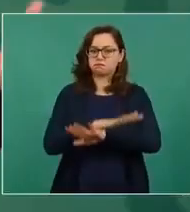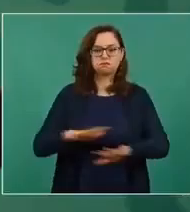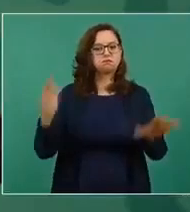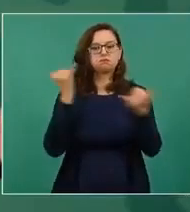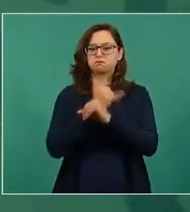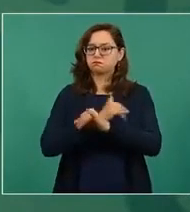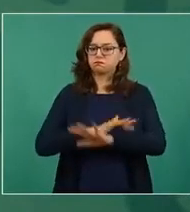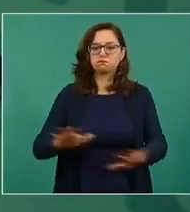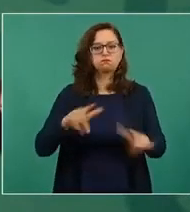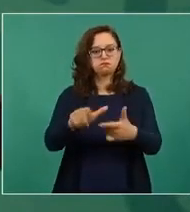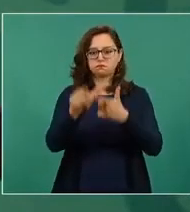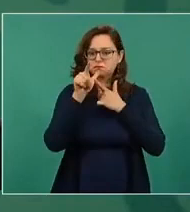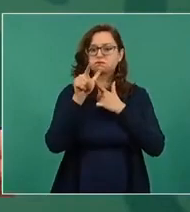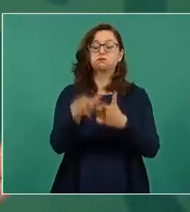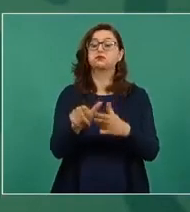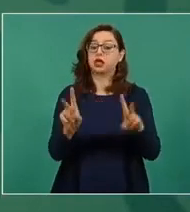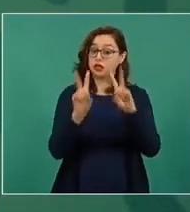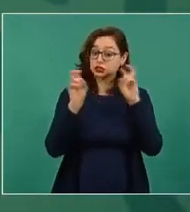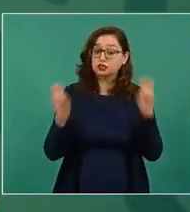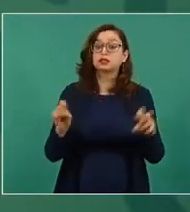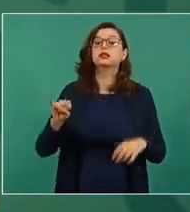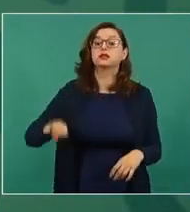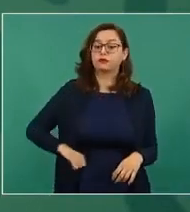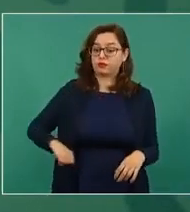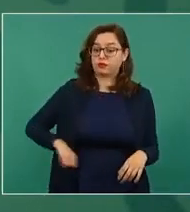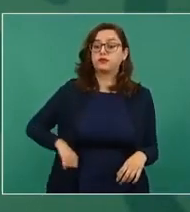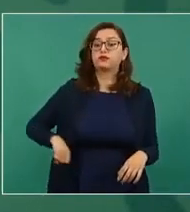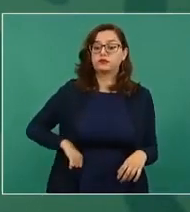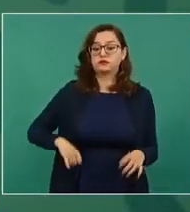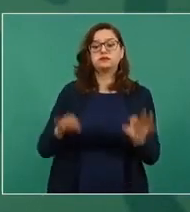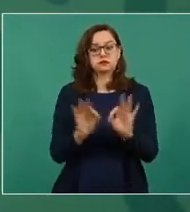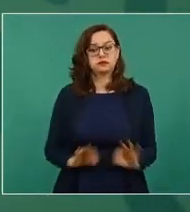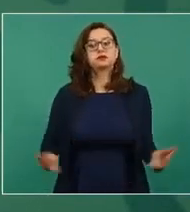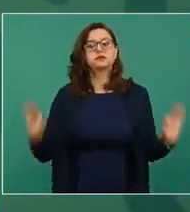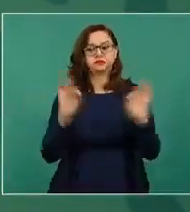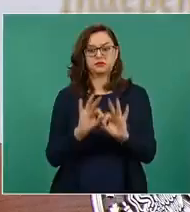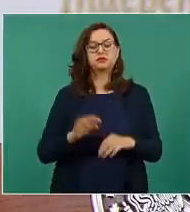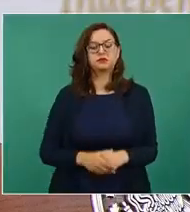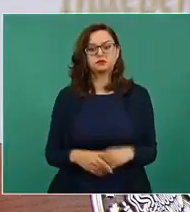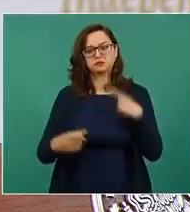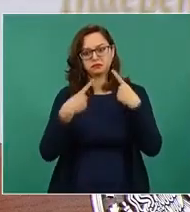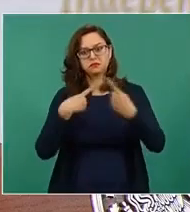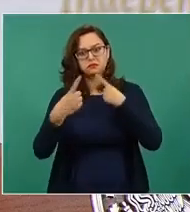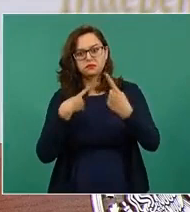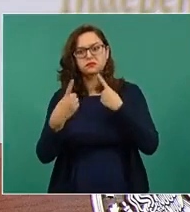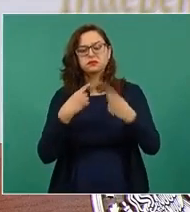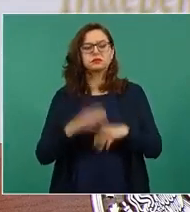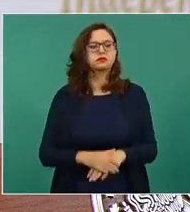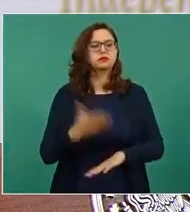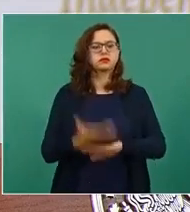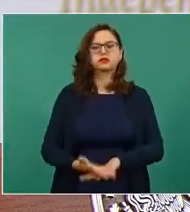Sobre este tema es muy bueno el debate. Decía yo hace unos días que